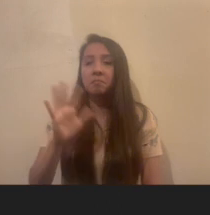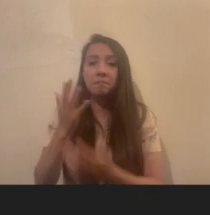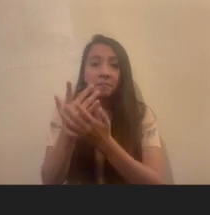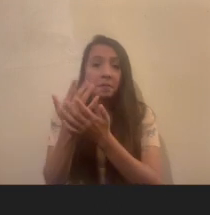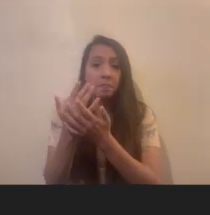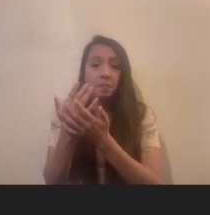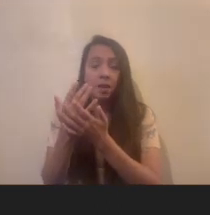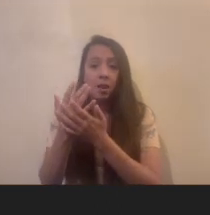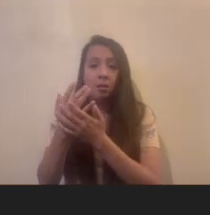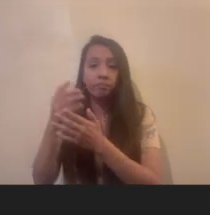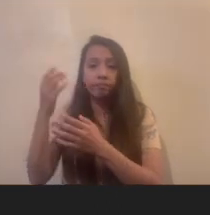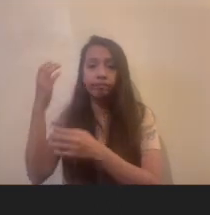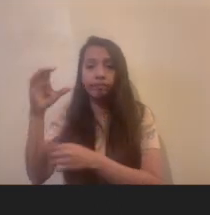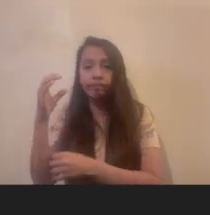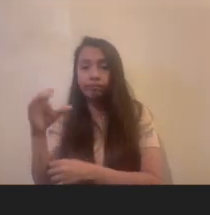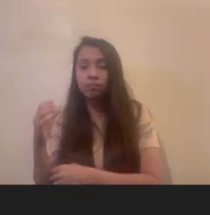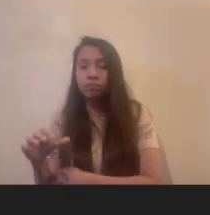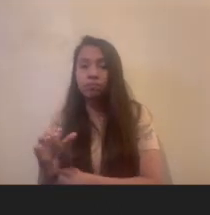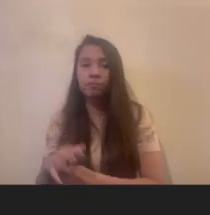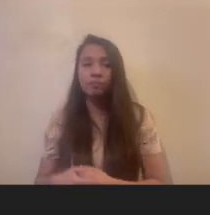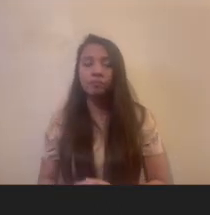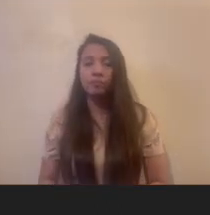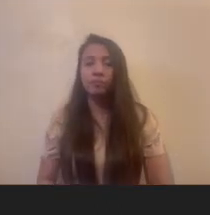Bueno, mientras preguntan,